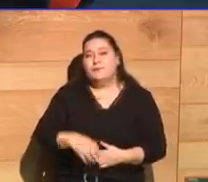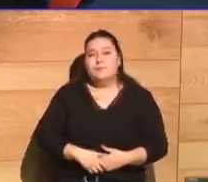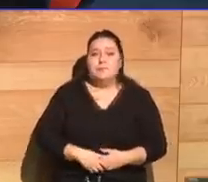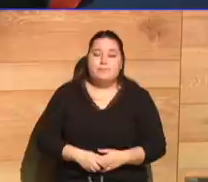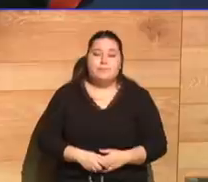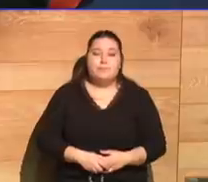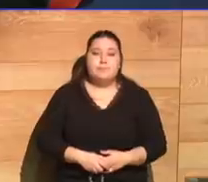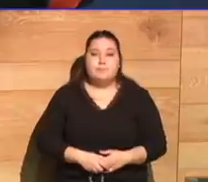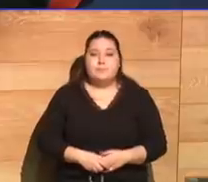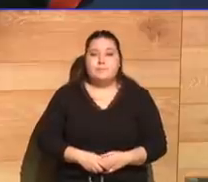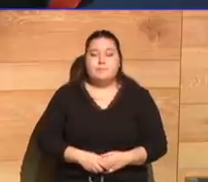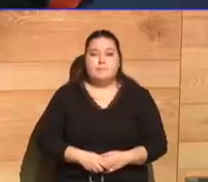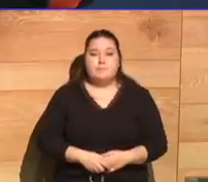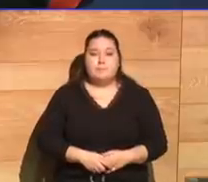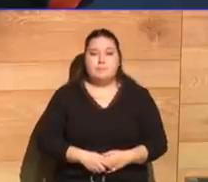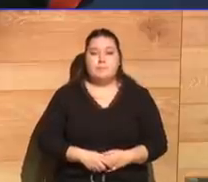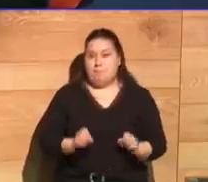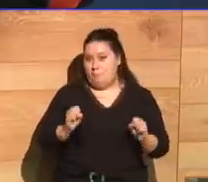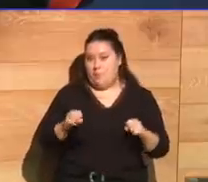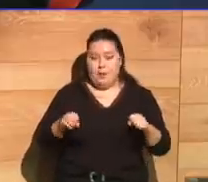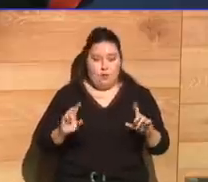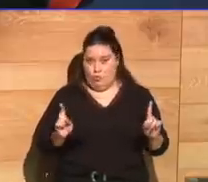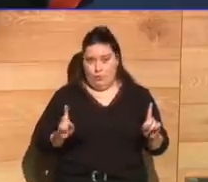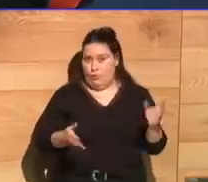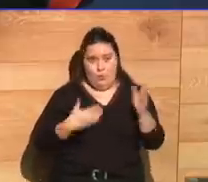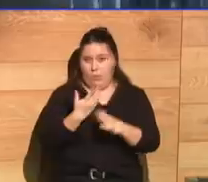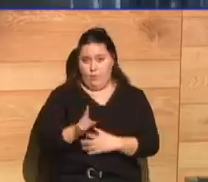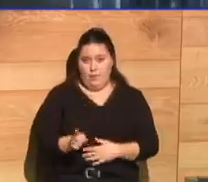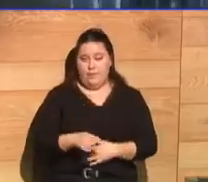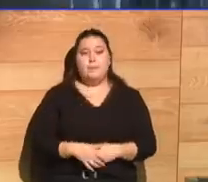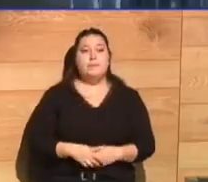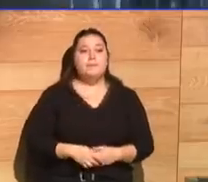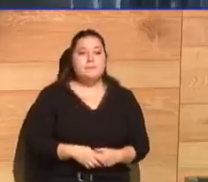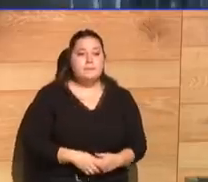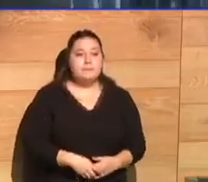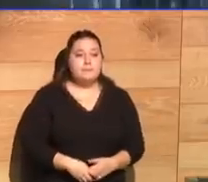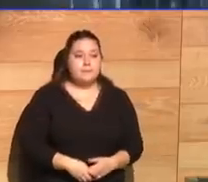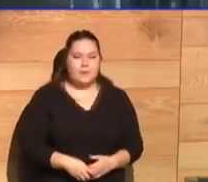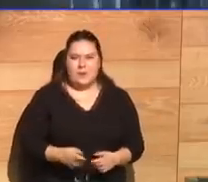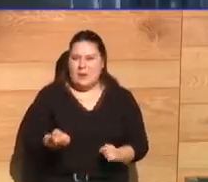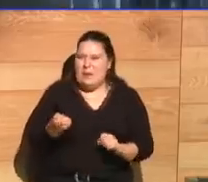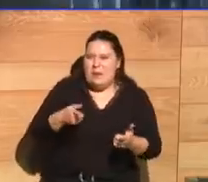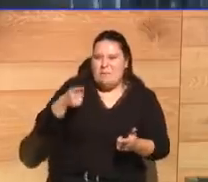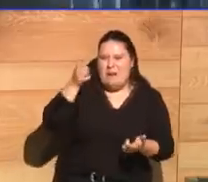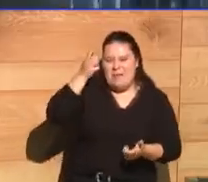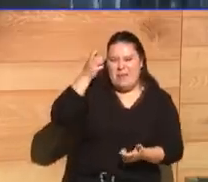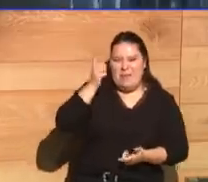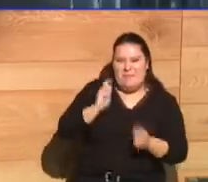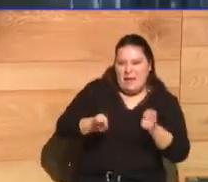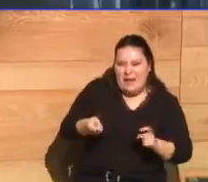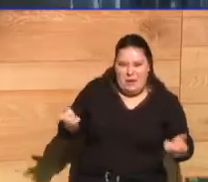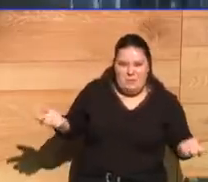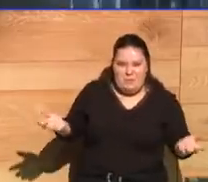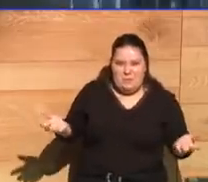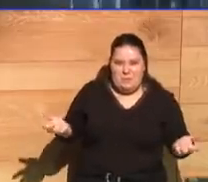¡Ay, Marlon Brando House! Vale, vale, vale. No. No, no va. Vale. No va. Va. Esto era mexicano, ya no. Cada vez lo voy